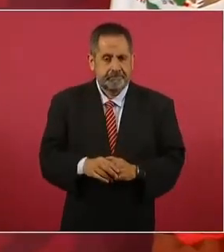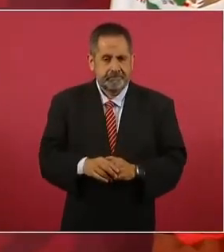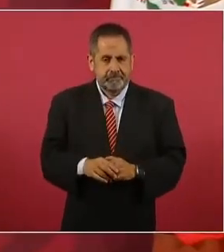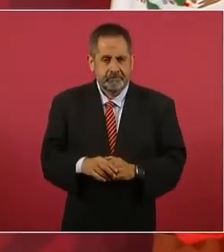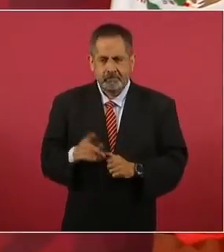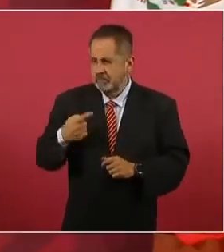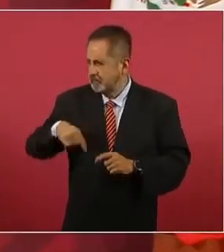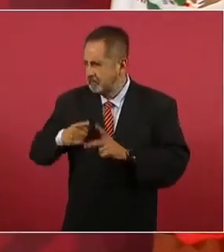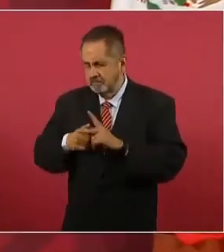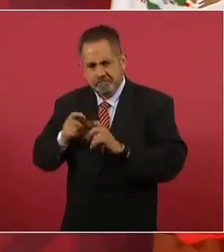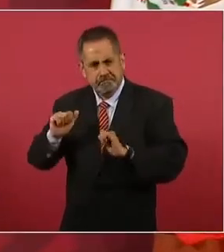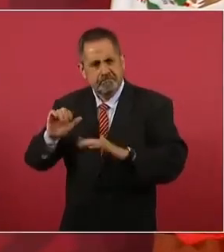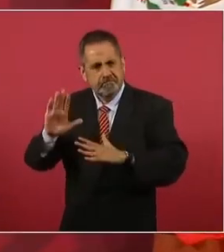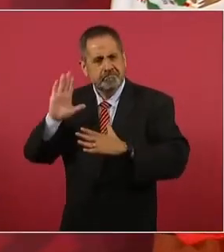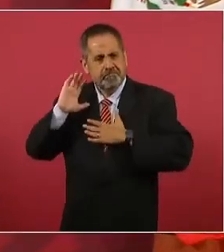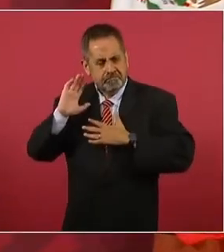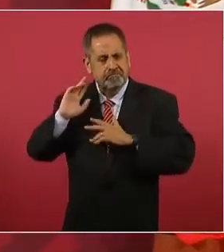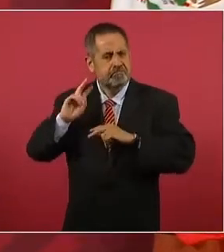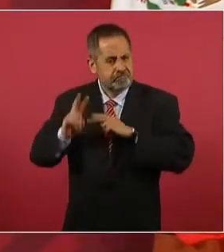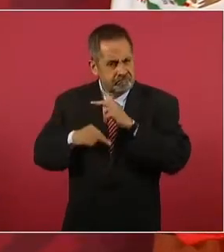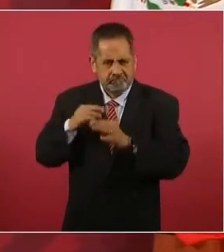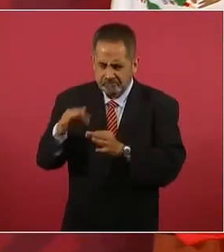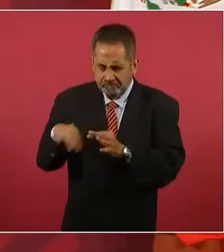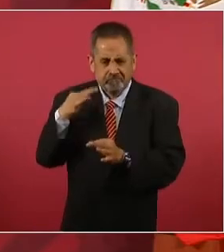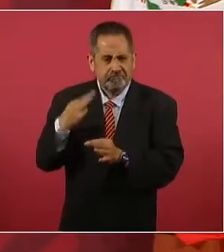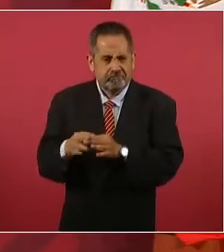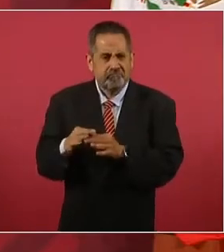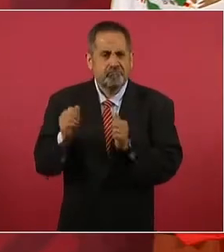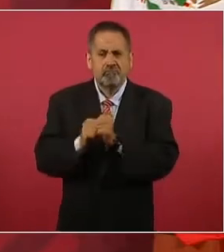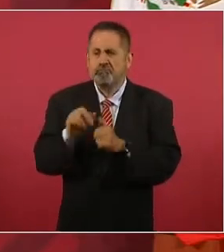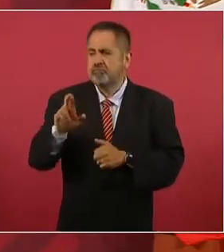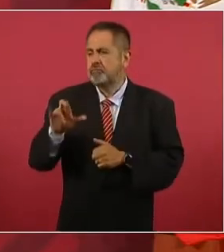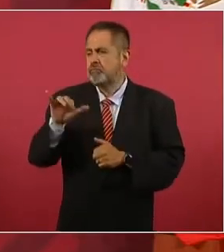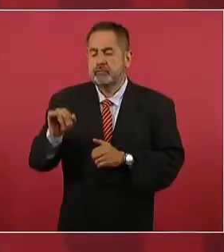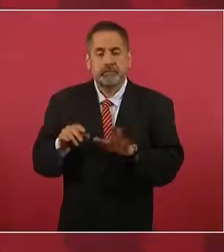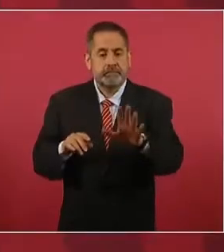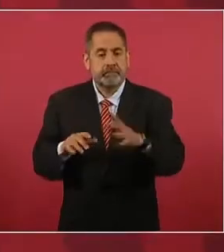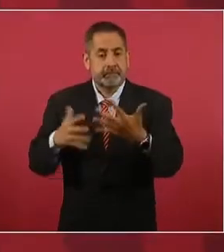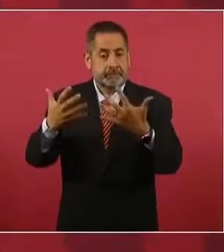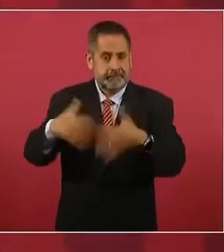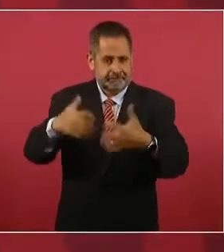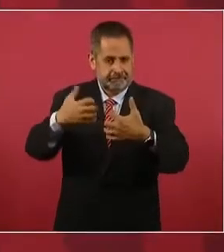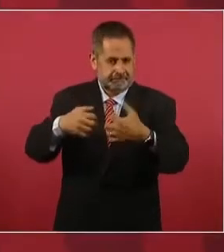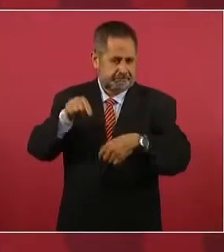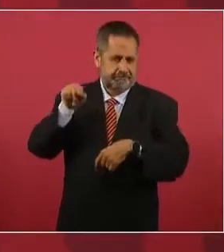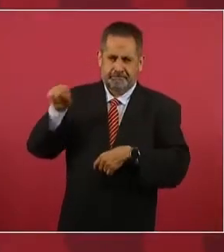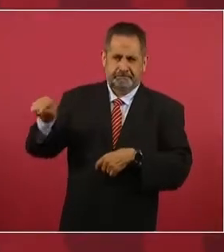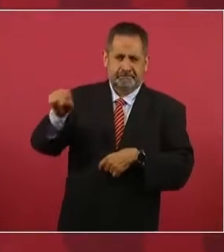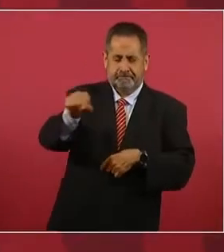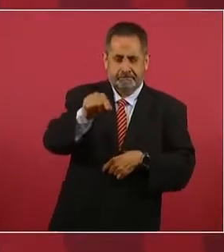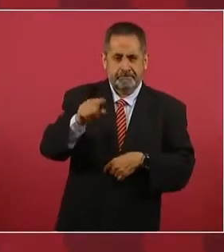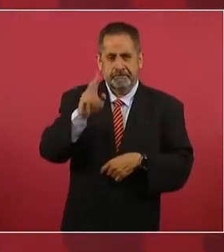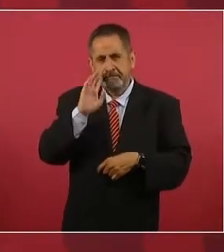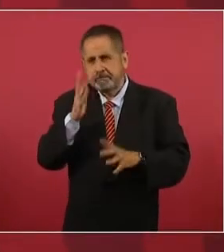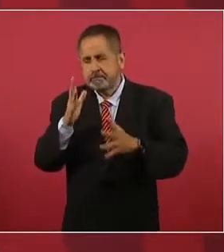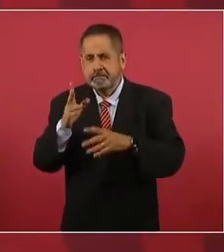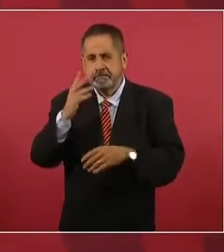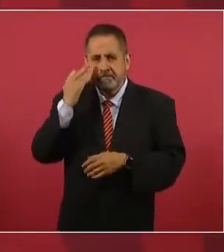Hemos hecho el compromiso con Rocío. Toda planta de esta naturaleza tiene